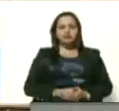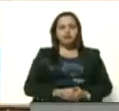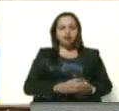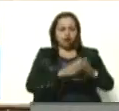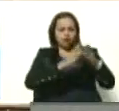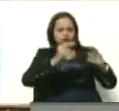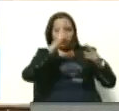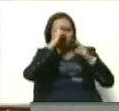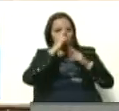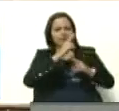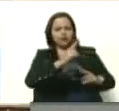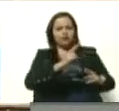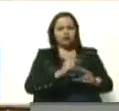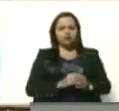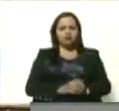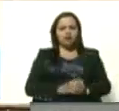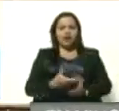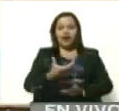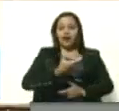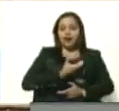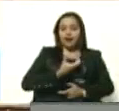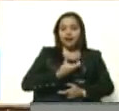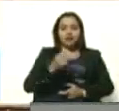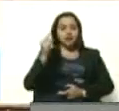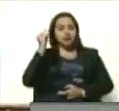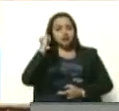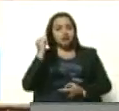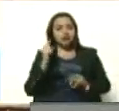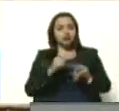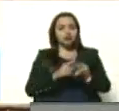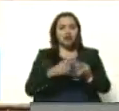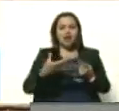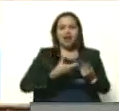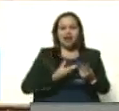respeto a las alcaldesas, a los alcaldes electos,